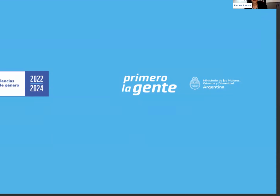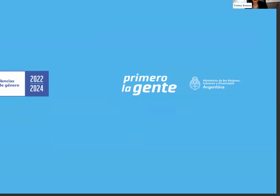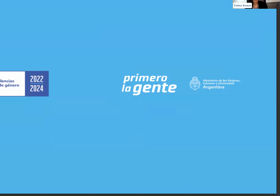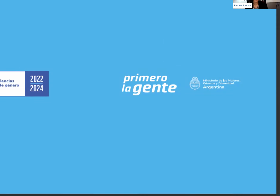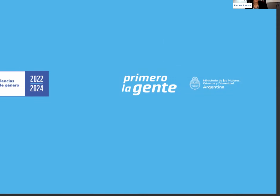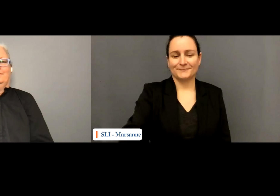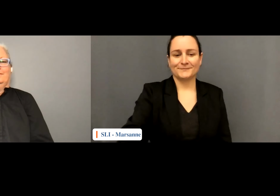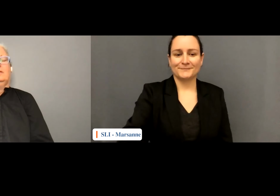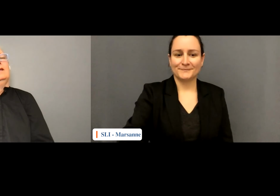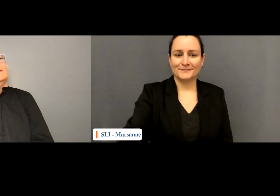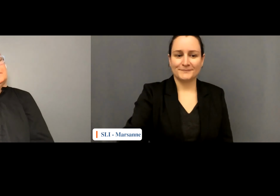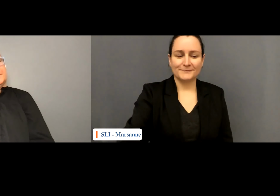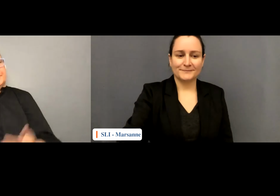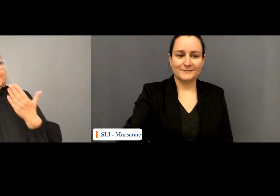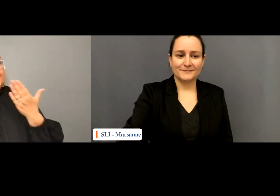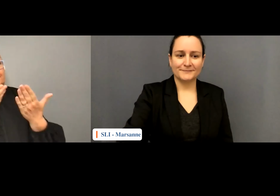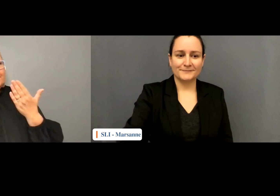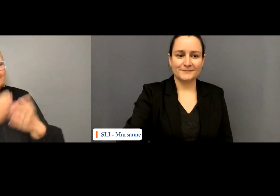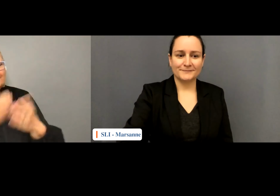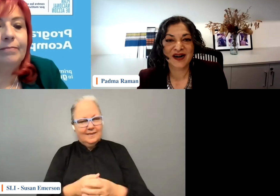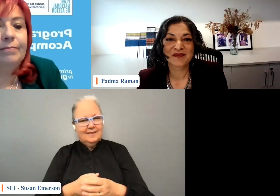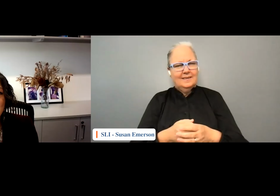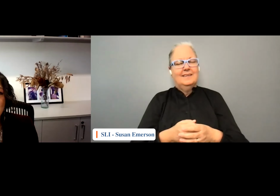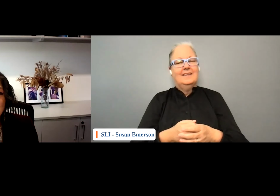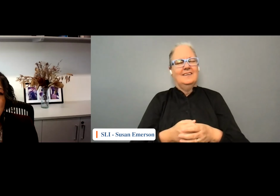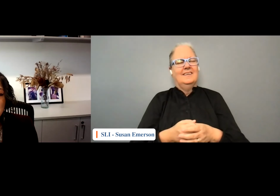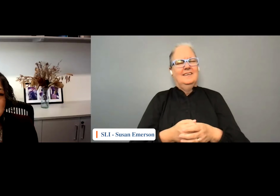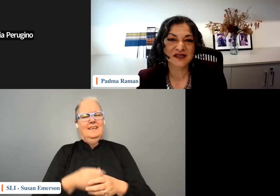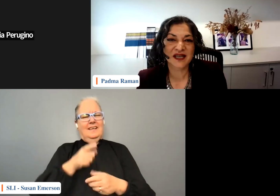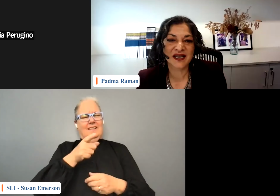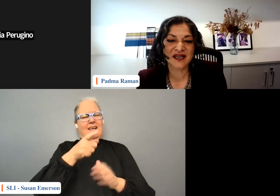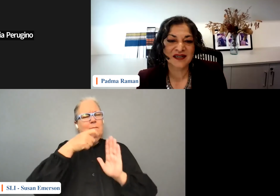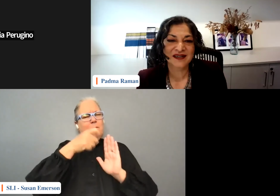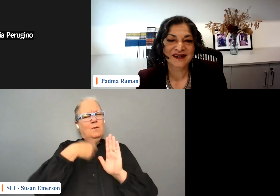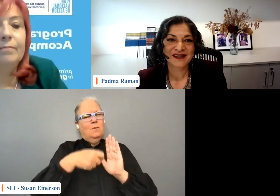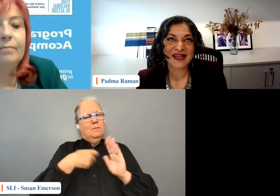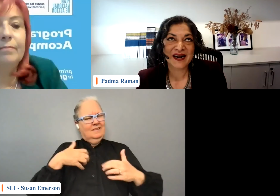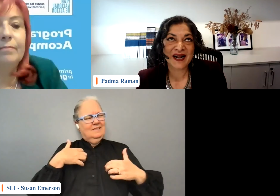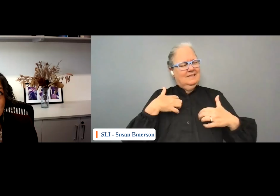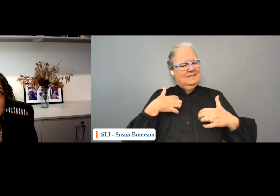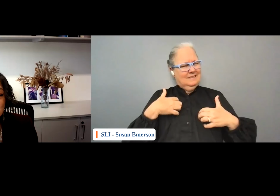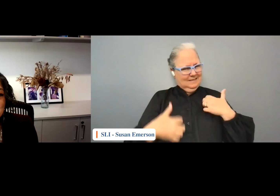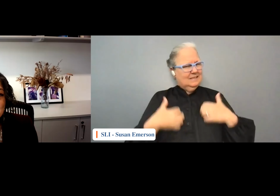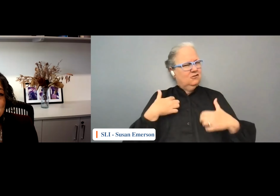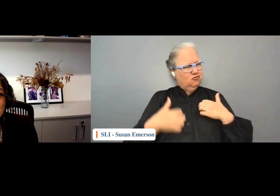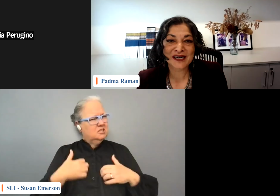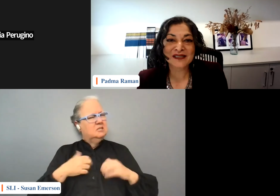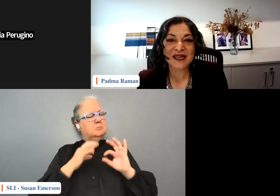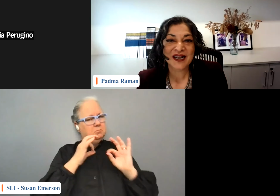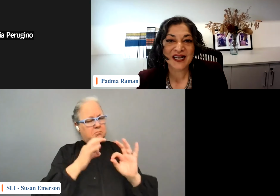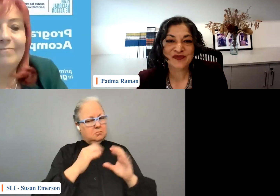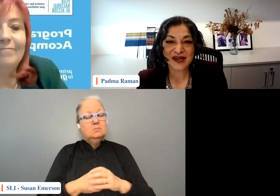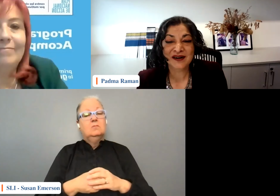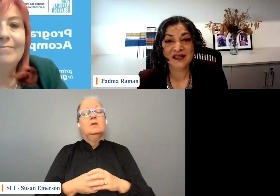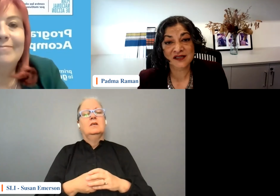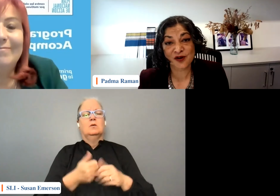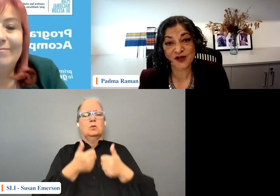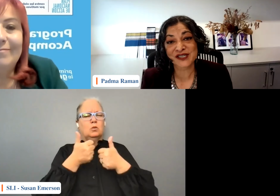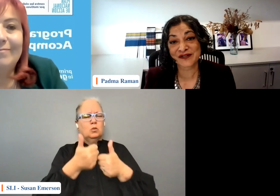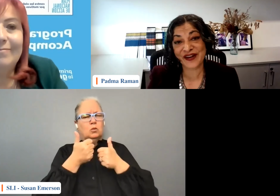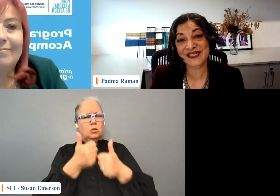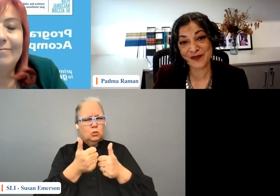Thank you, Claudia. Such an interesting program, and great to see that gender-based violence is